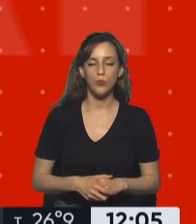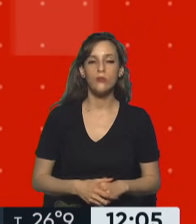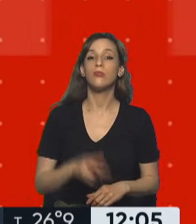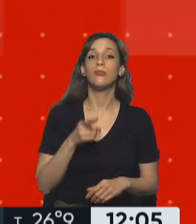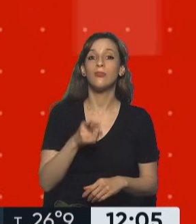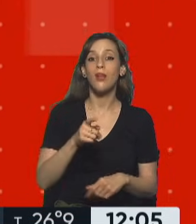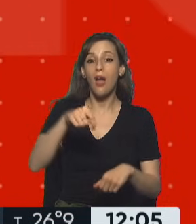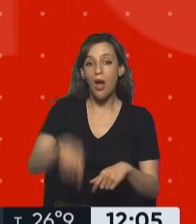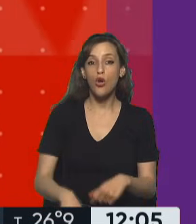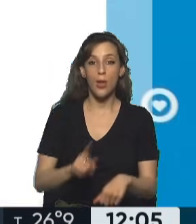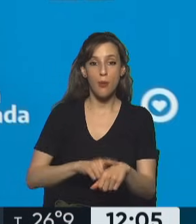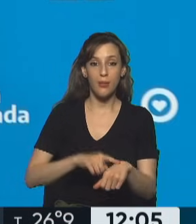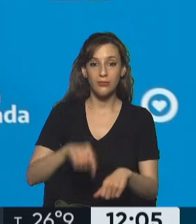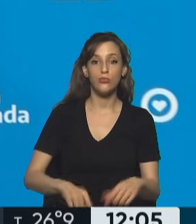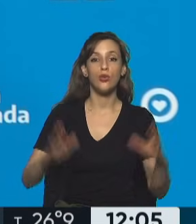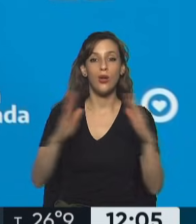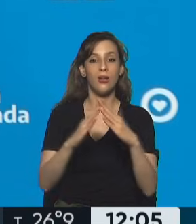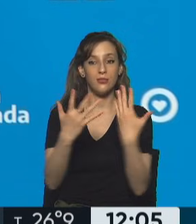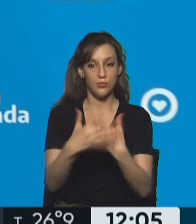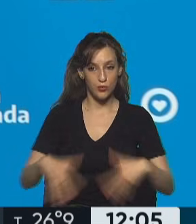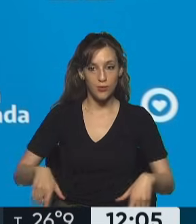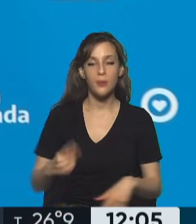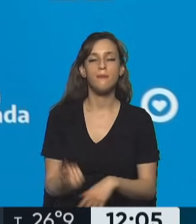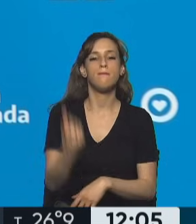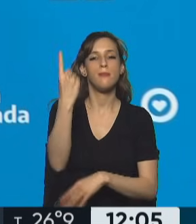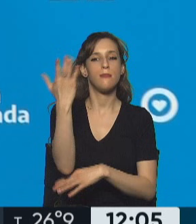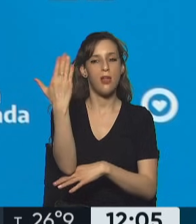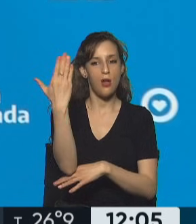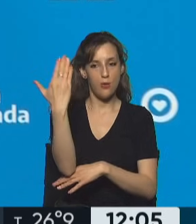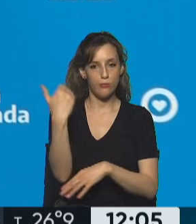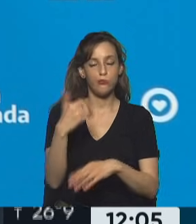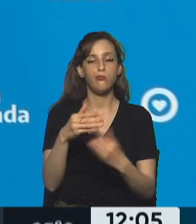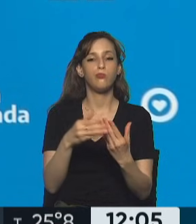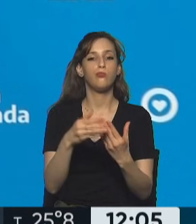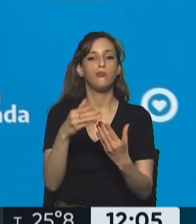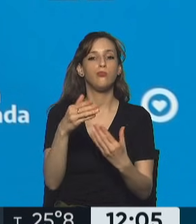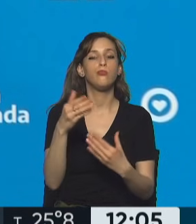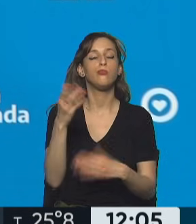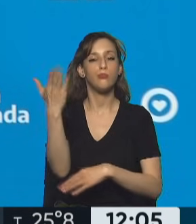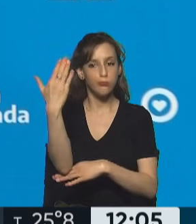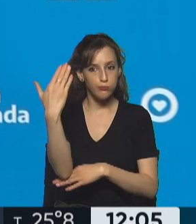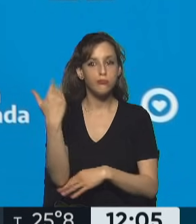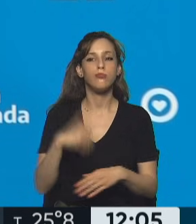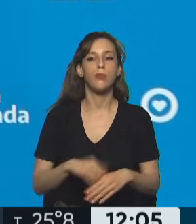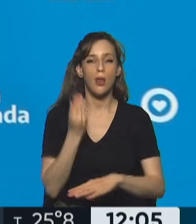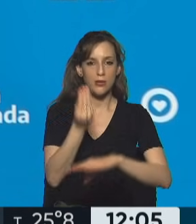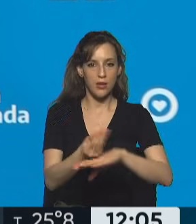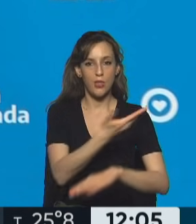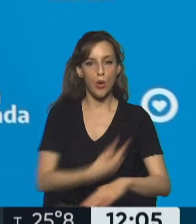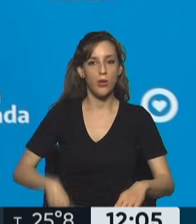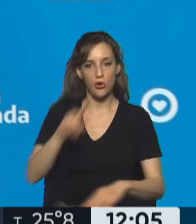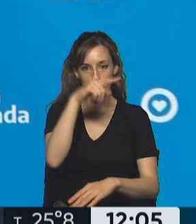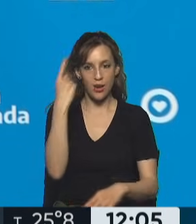Esto está pasando ahora, Casa de Gobierno, primera conferencia de prensa de la flamante portavoz del Gobierno Nacional,